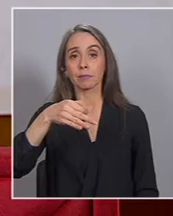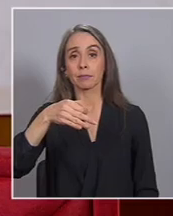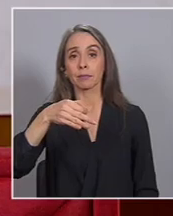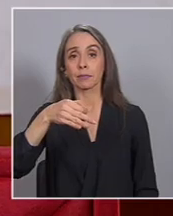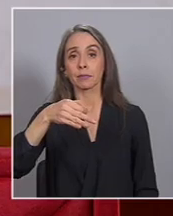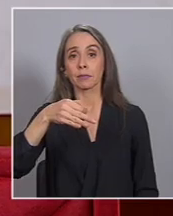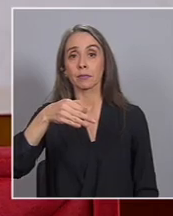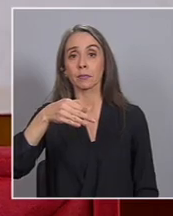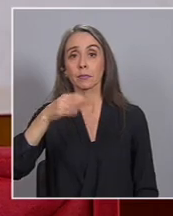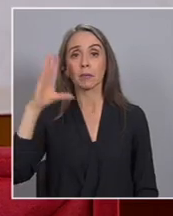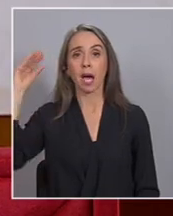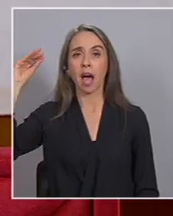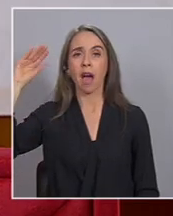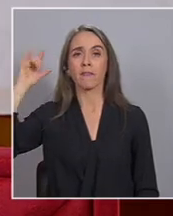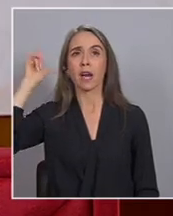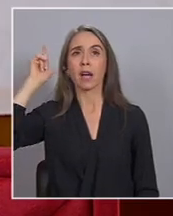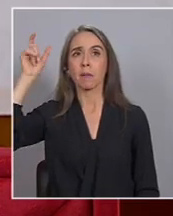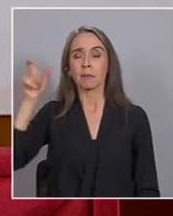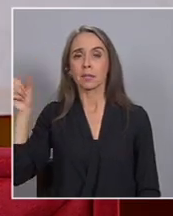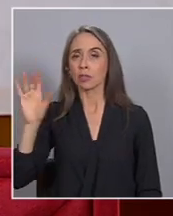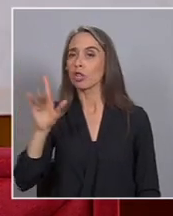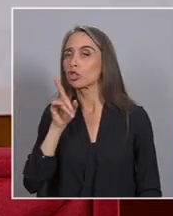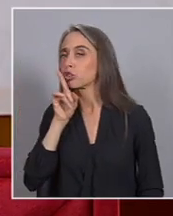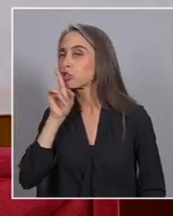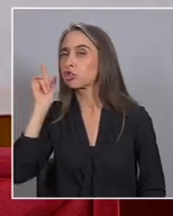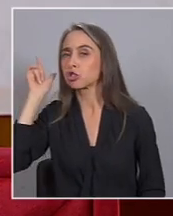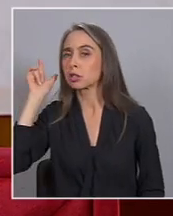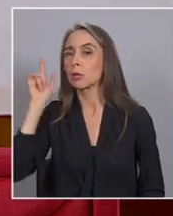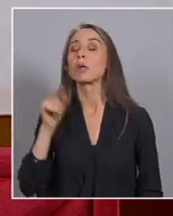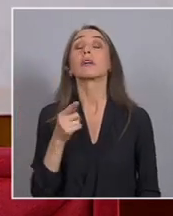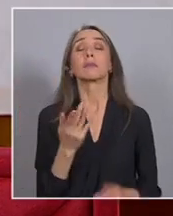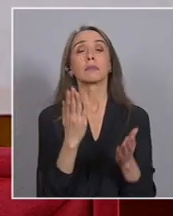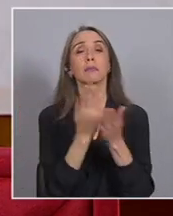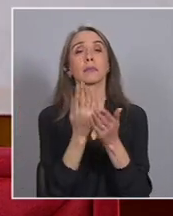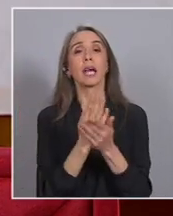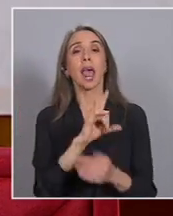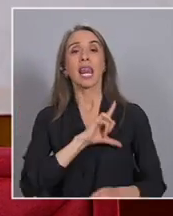los liceos emblemáticos de Santiago.